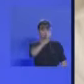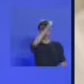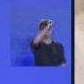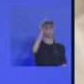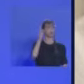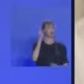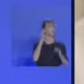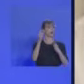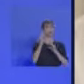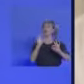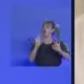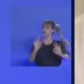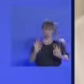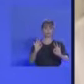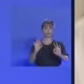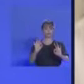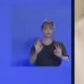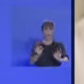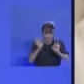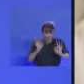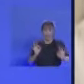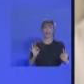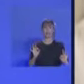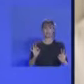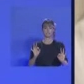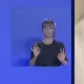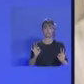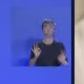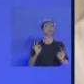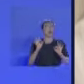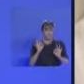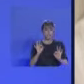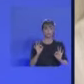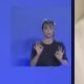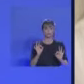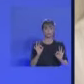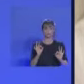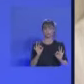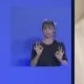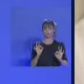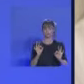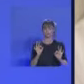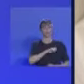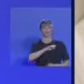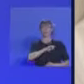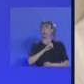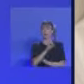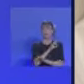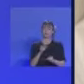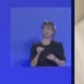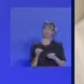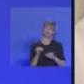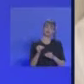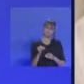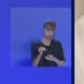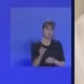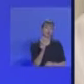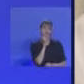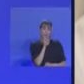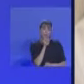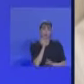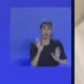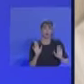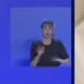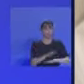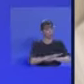es normal es que Aragón, y también se puso de manifiesto en el último Consejo de Política Fiscal y Financiera, es que todos los grupos políticos seguimos pensando lo mismo. Y lo que ha hecho